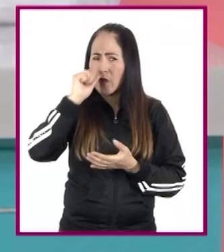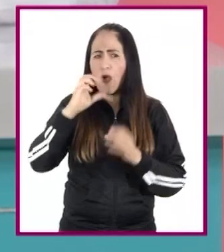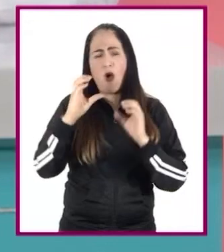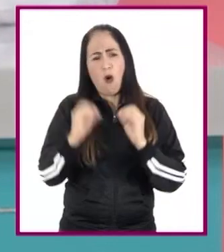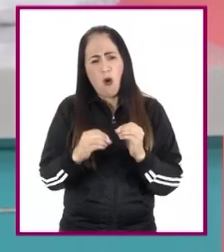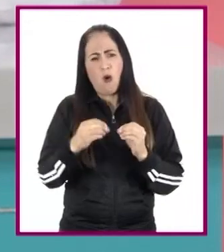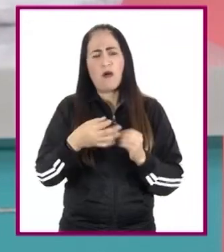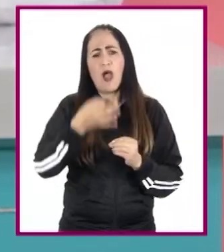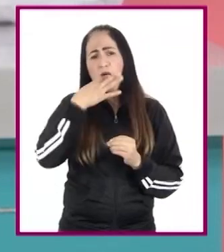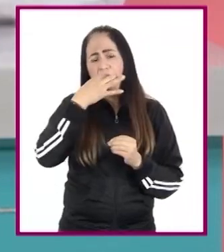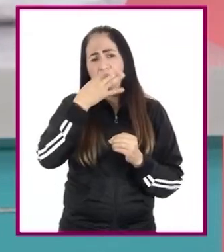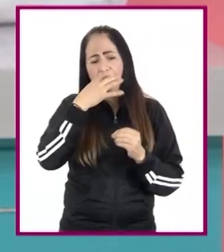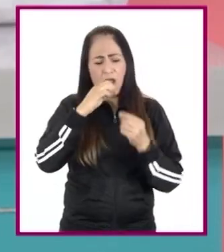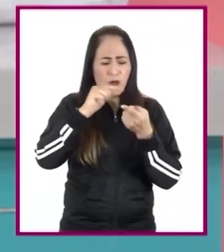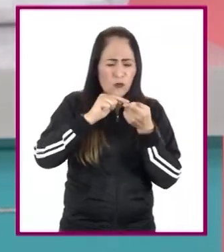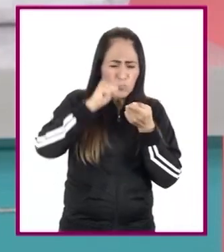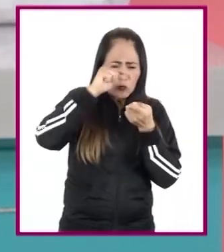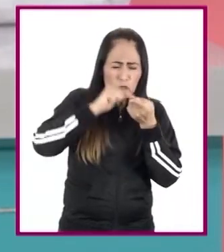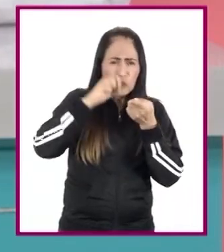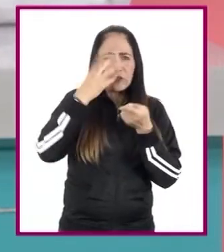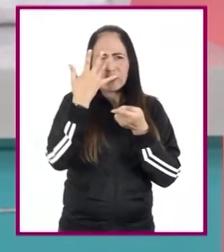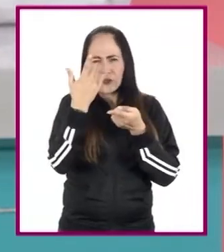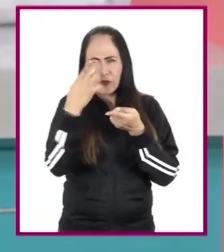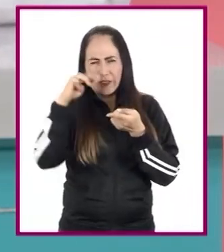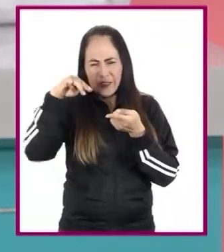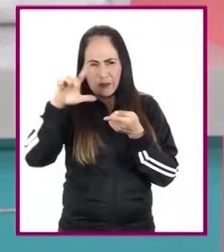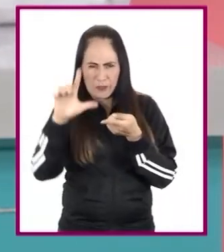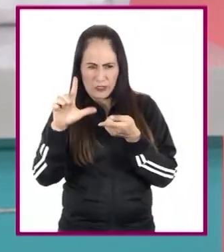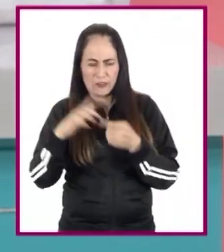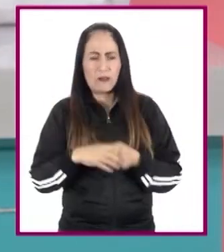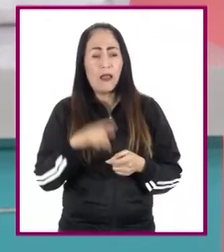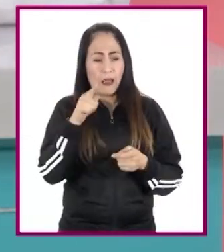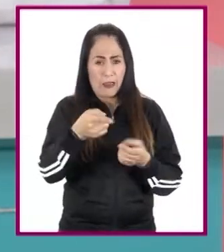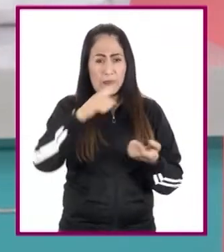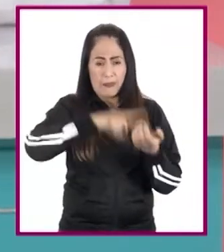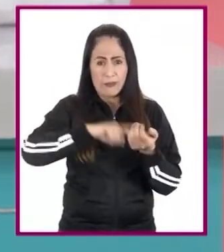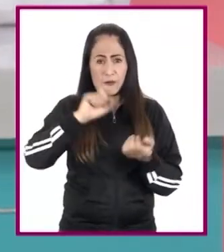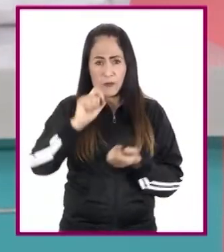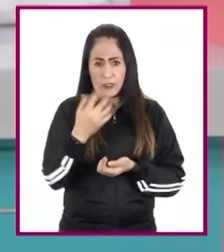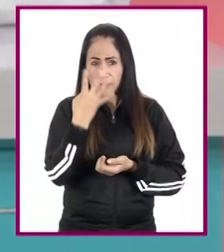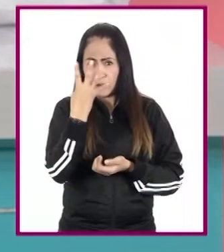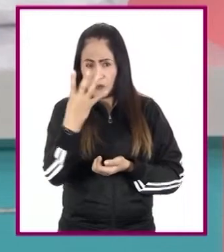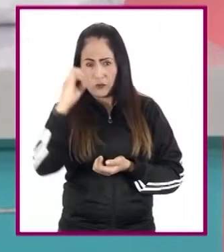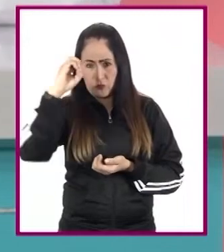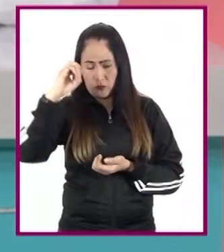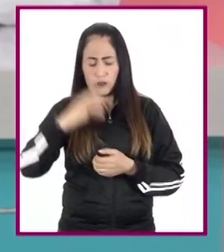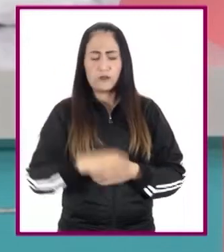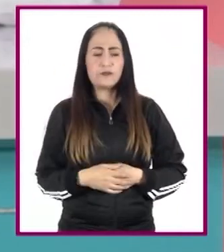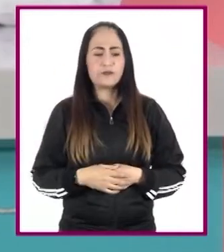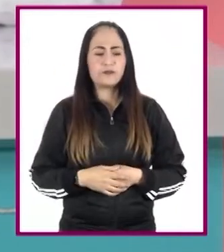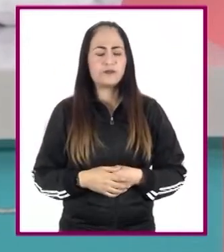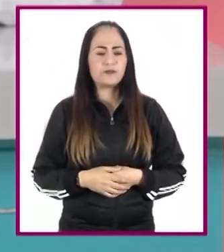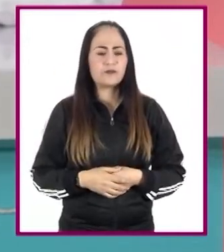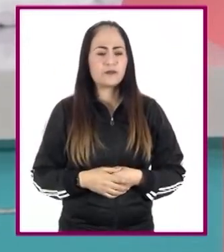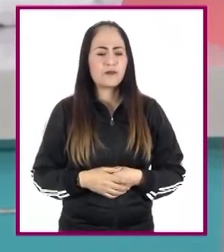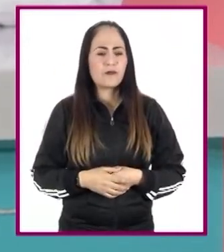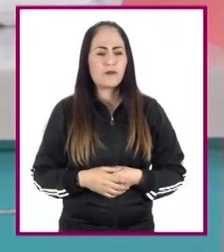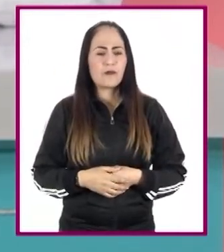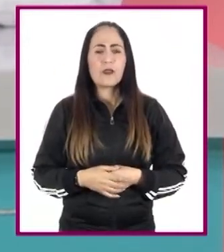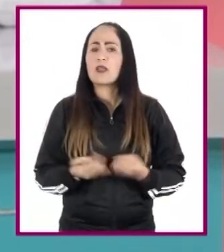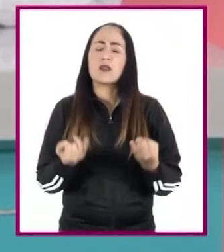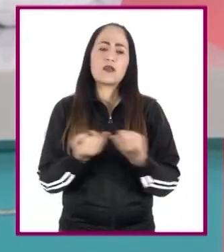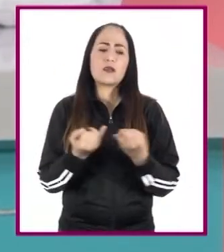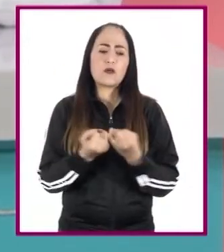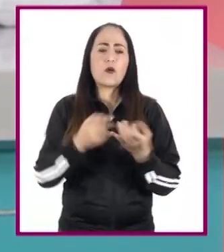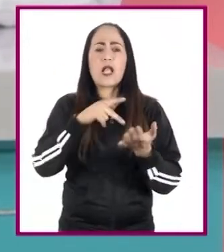medicina. Tenemos 24 grados. Medimos la masa de los alimentos que queremos conocer su contenido